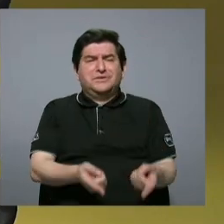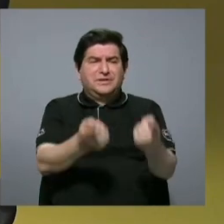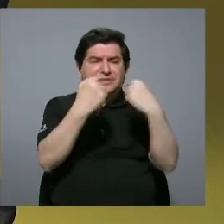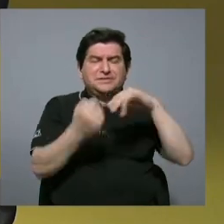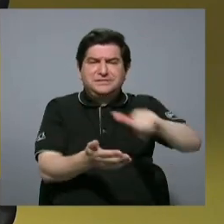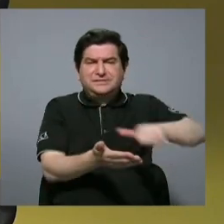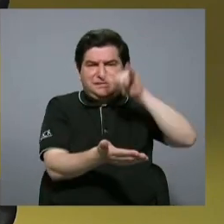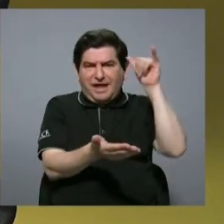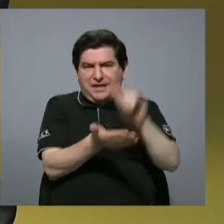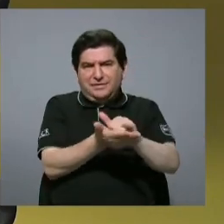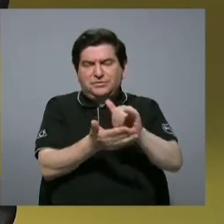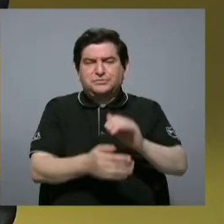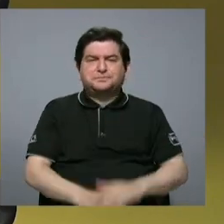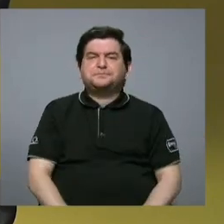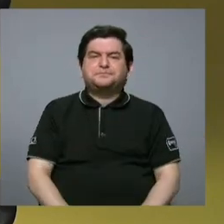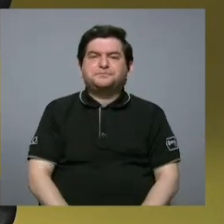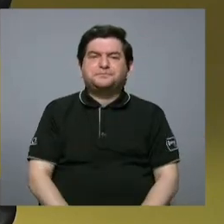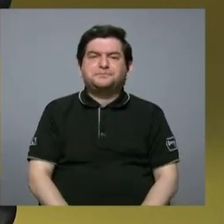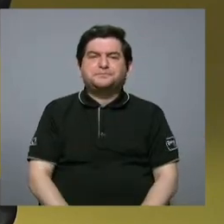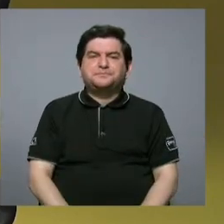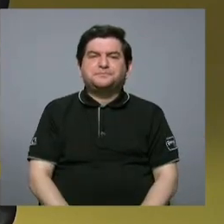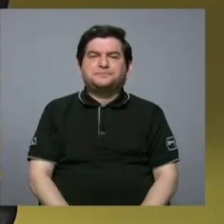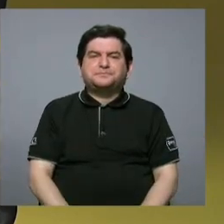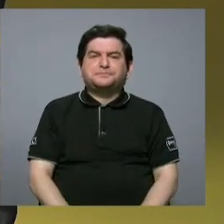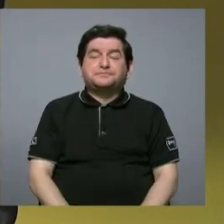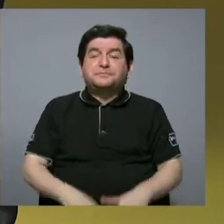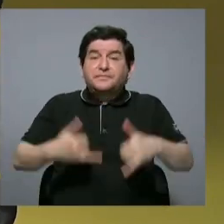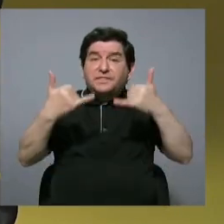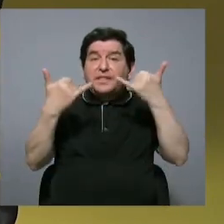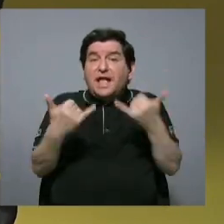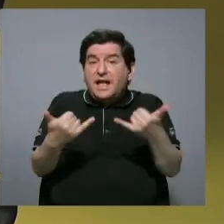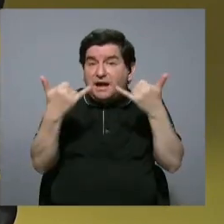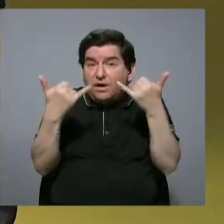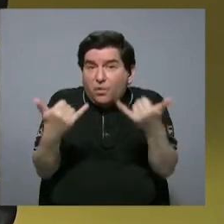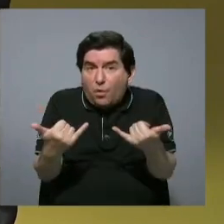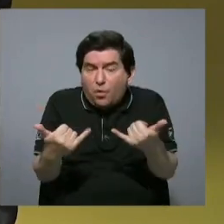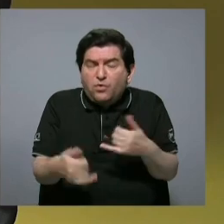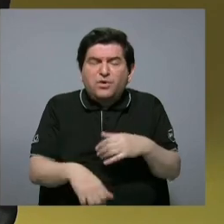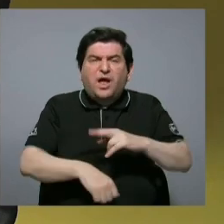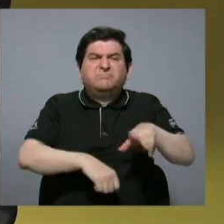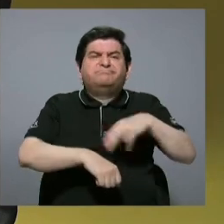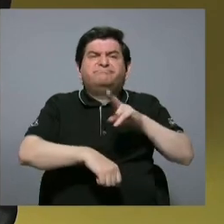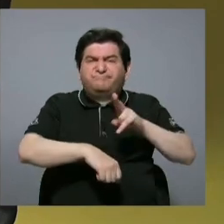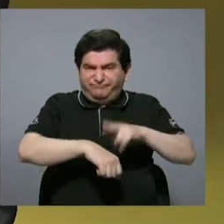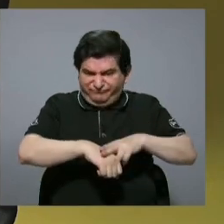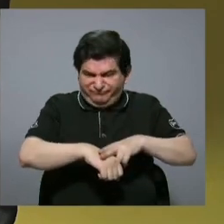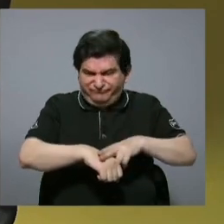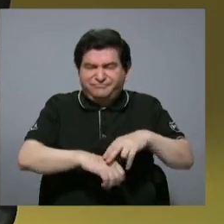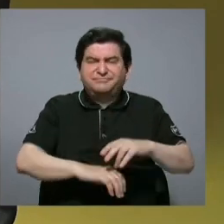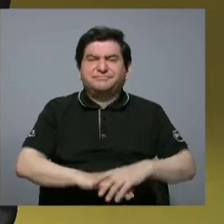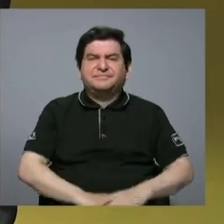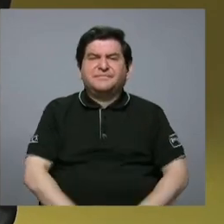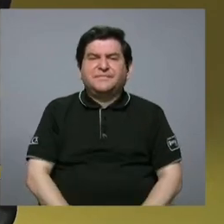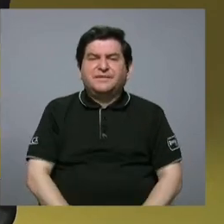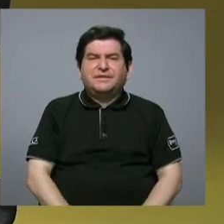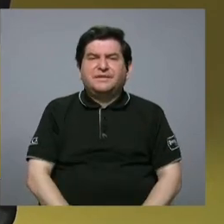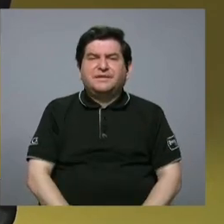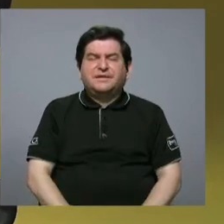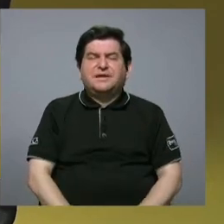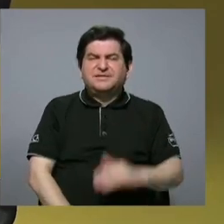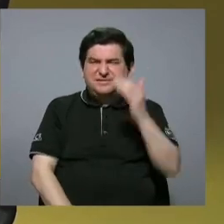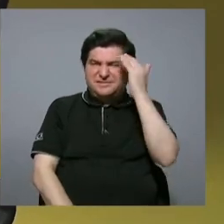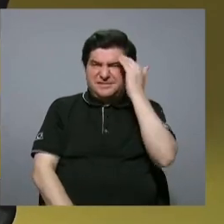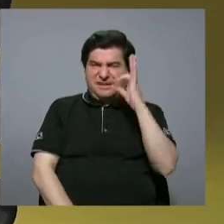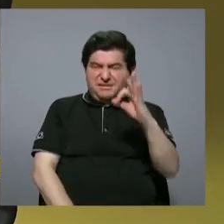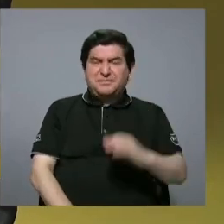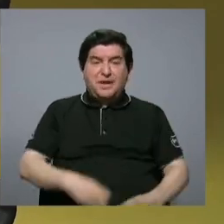José. Entonces, el tema ahora es que con frecuencia, todos lo sabemos muy bien, ¿verdad?